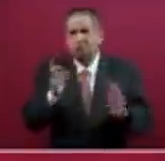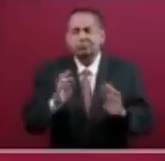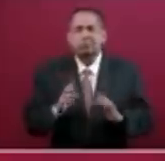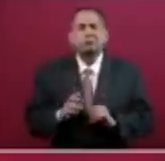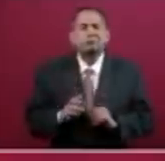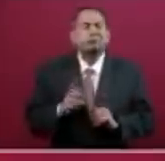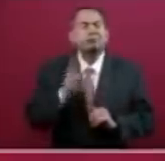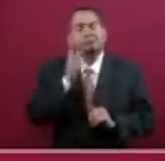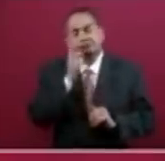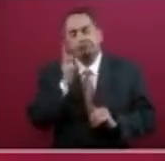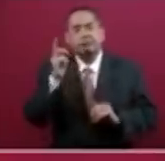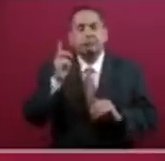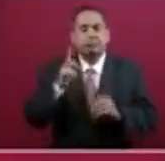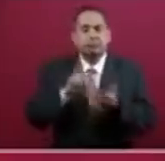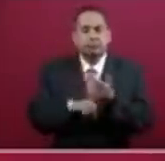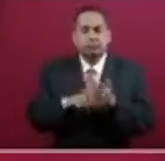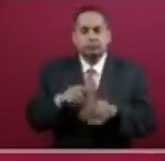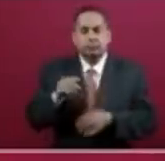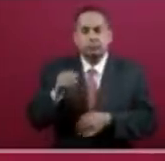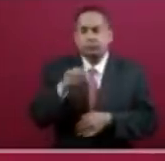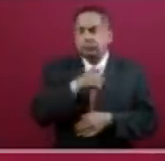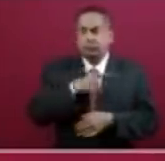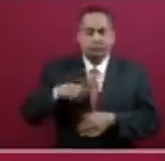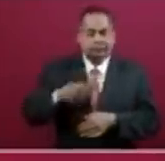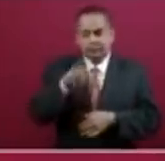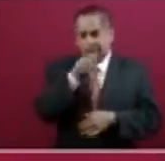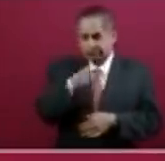se dice que tiene que ser un civil,